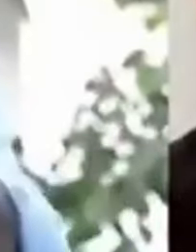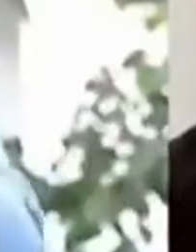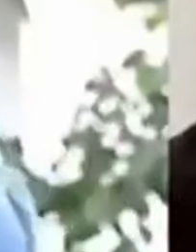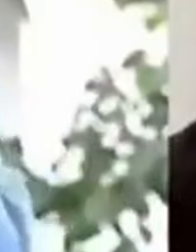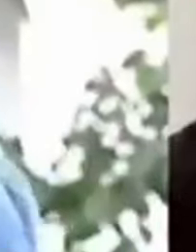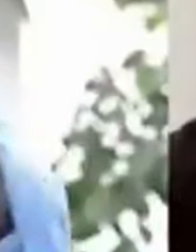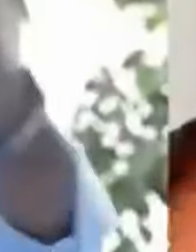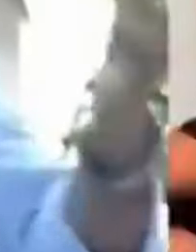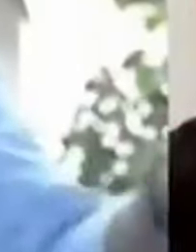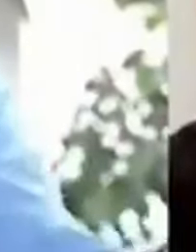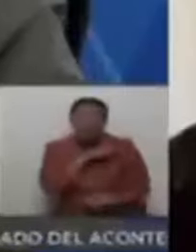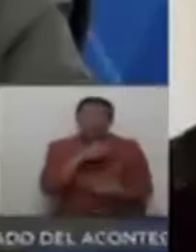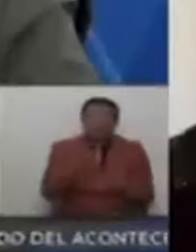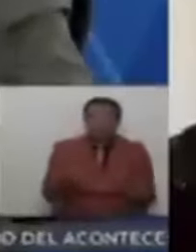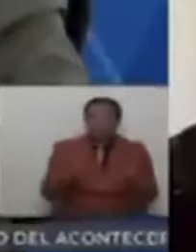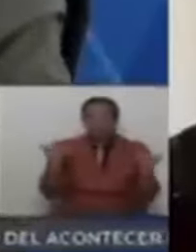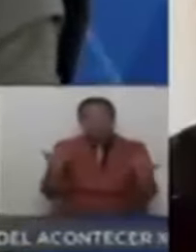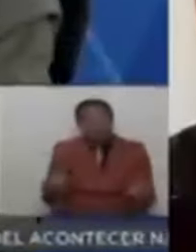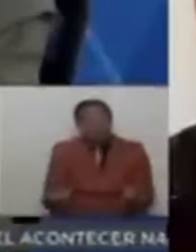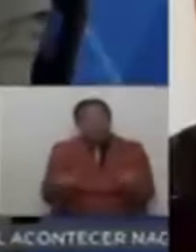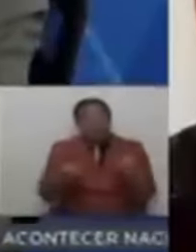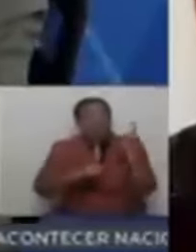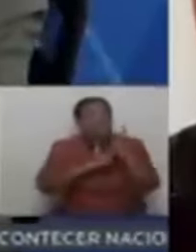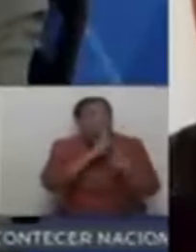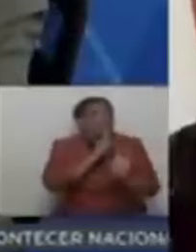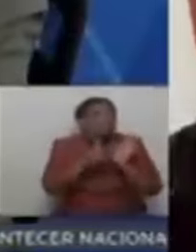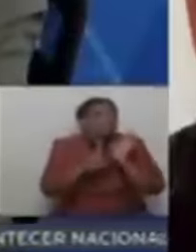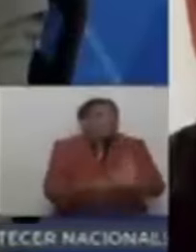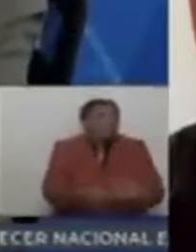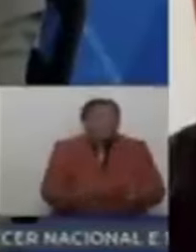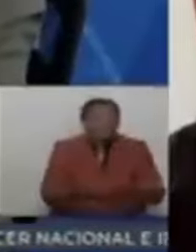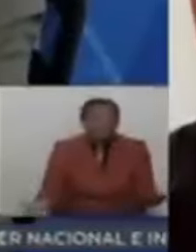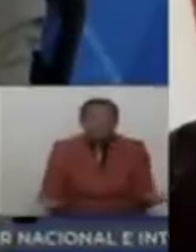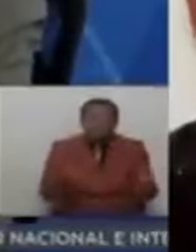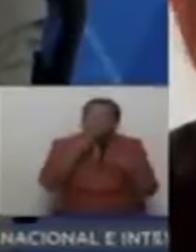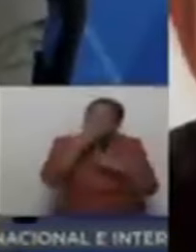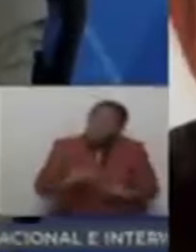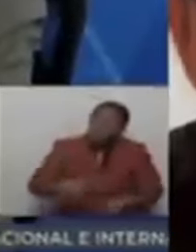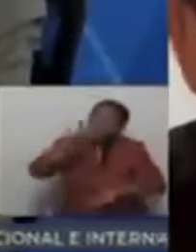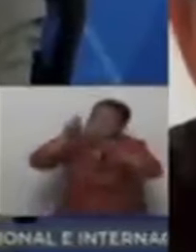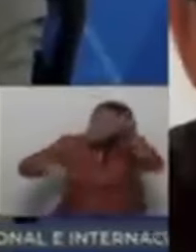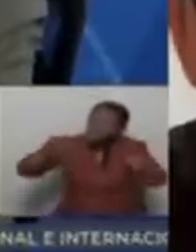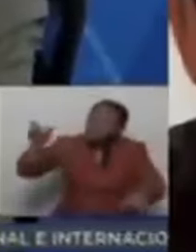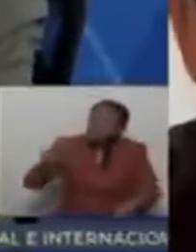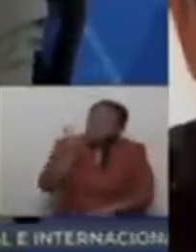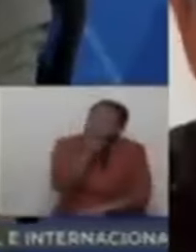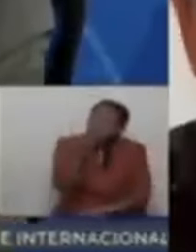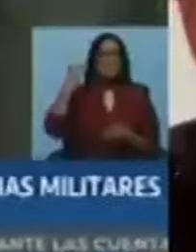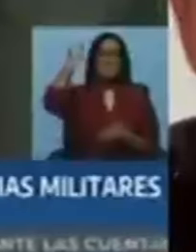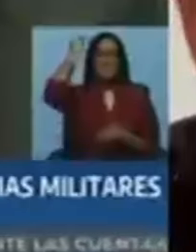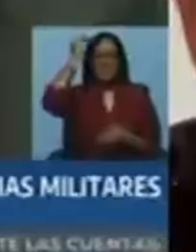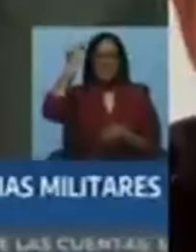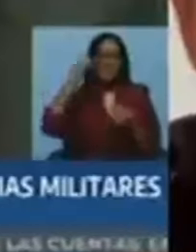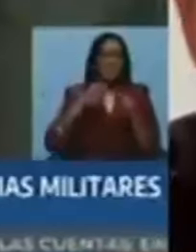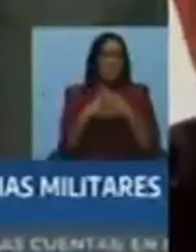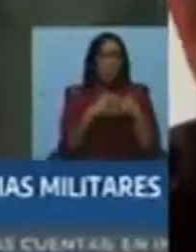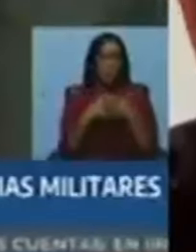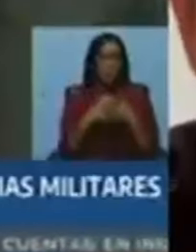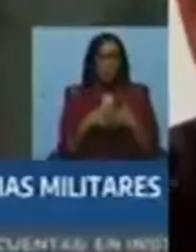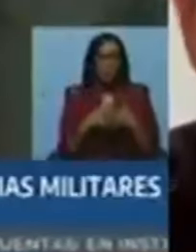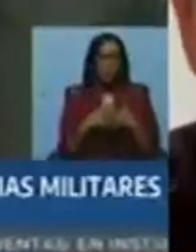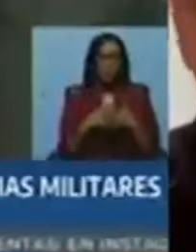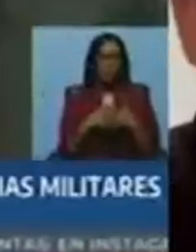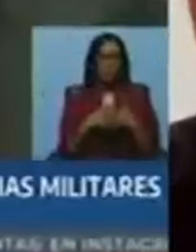que recordemos que el 27 de febrero del 89 en el Caracas, o en el gobierno dice que ese fue el hito